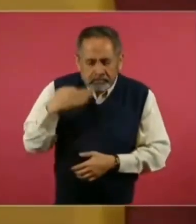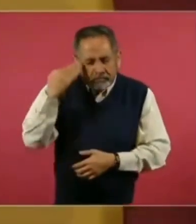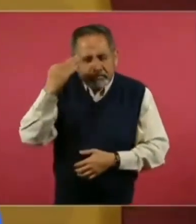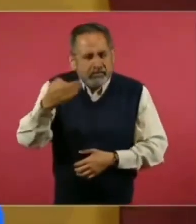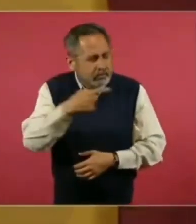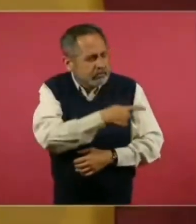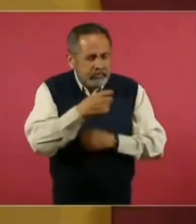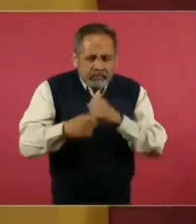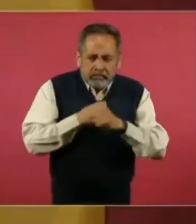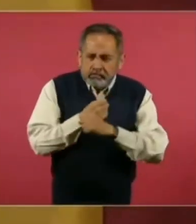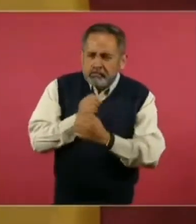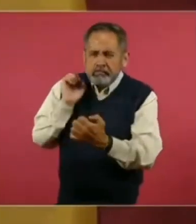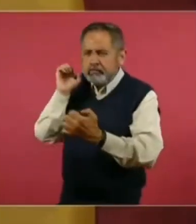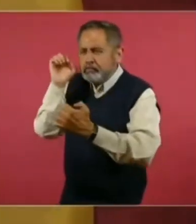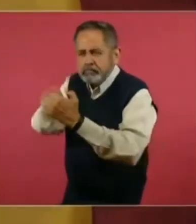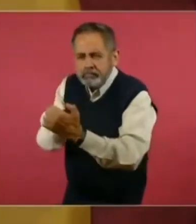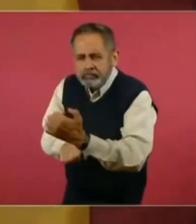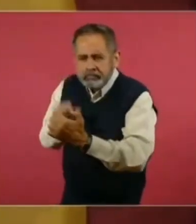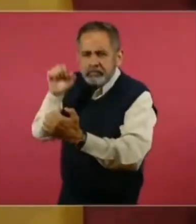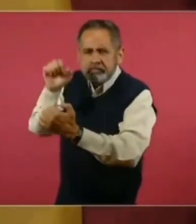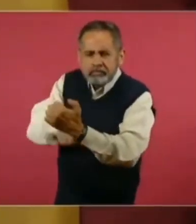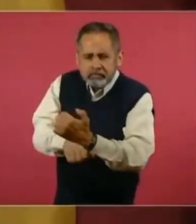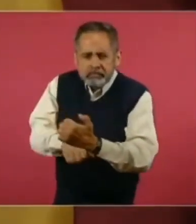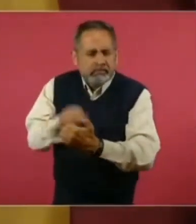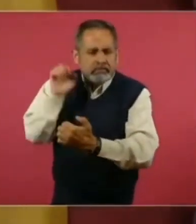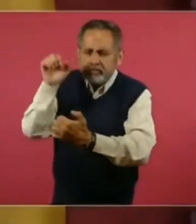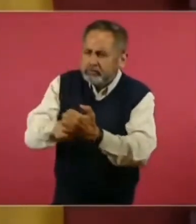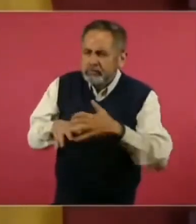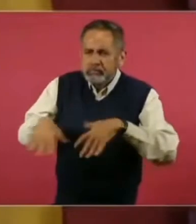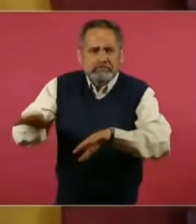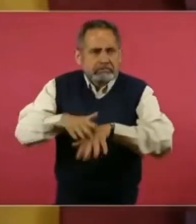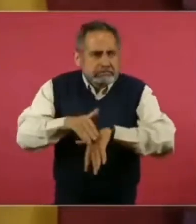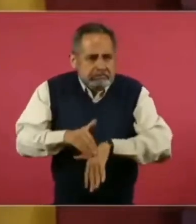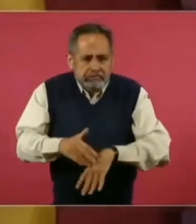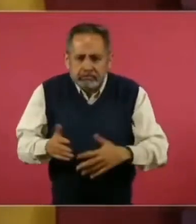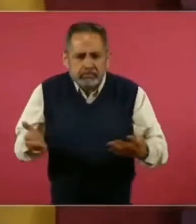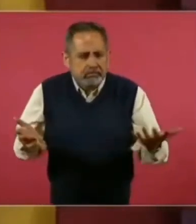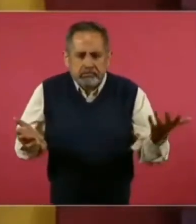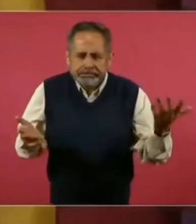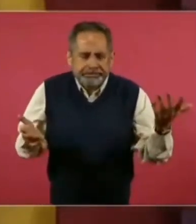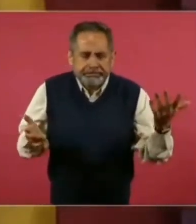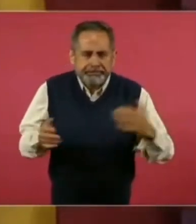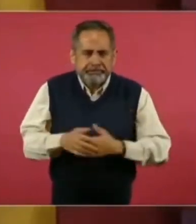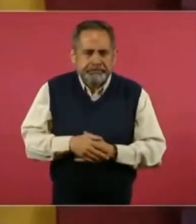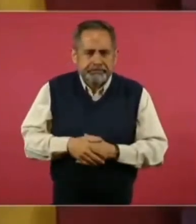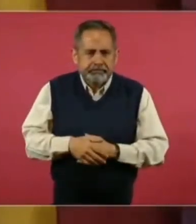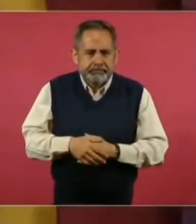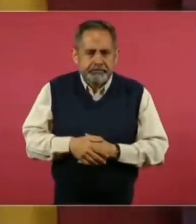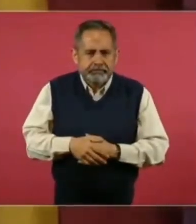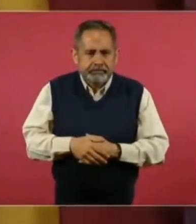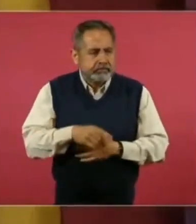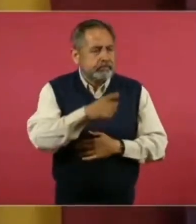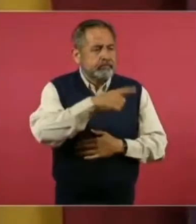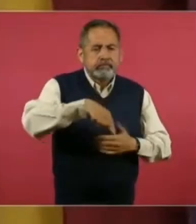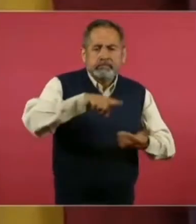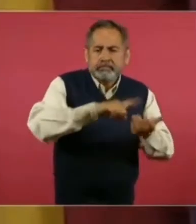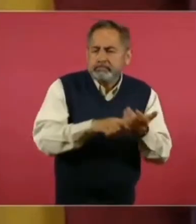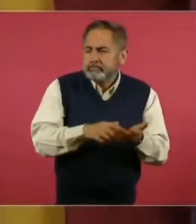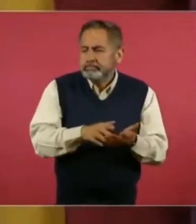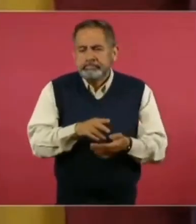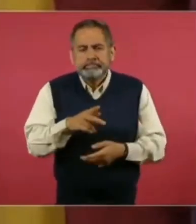engañaron de que los que se buscan la vida como pueden,